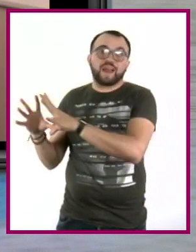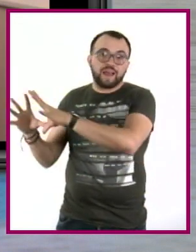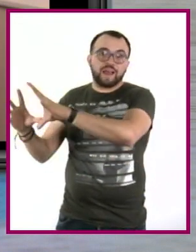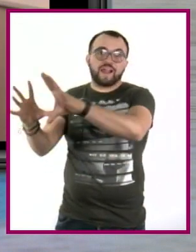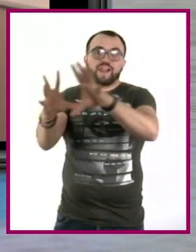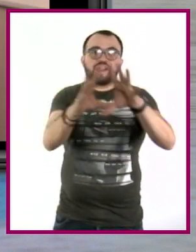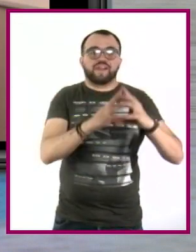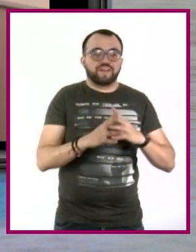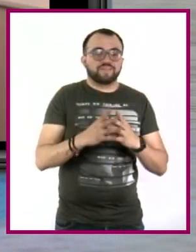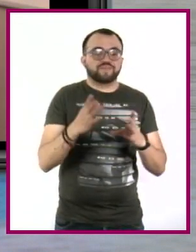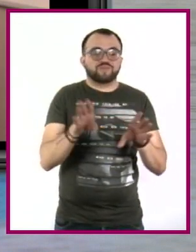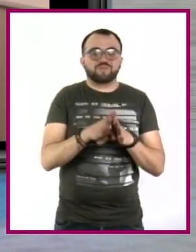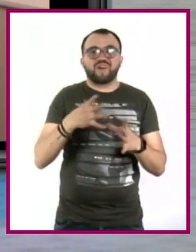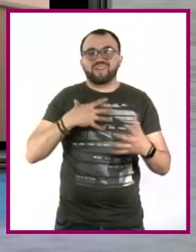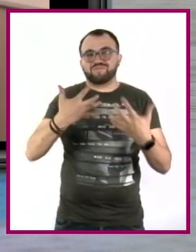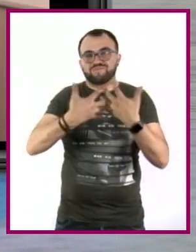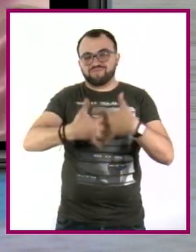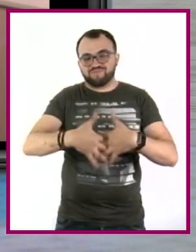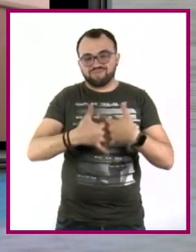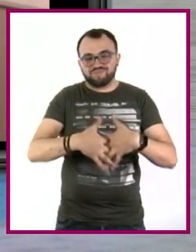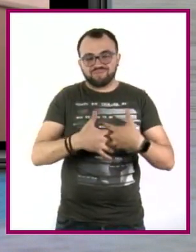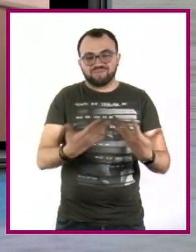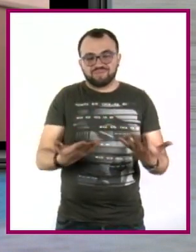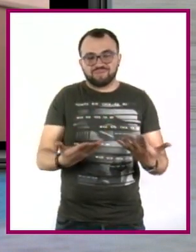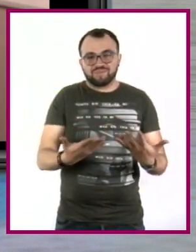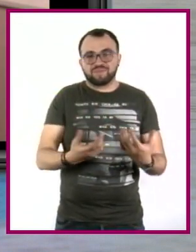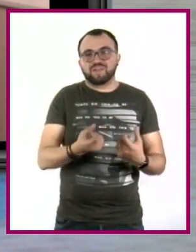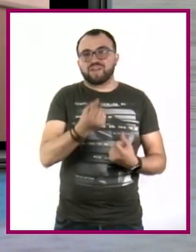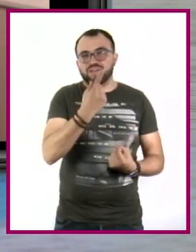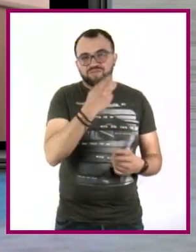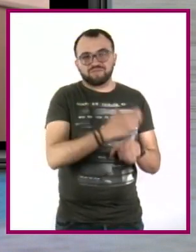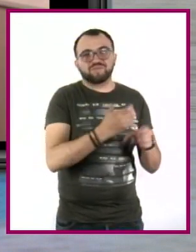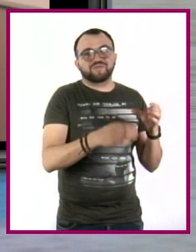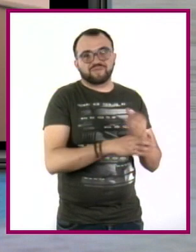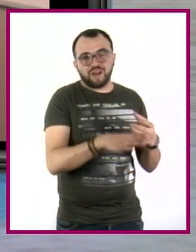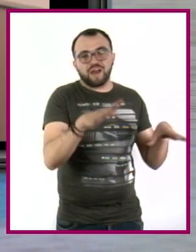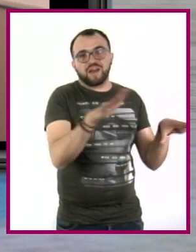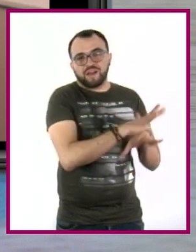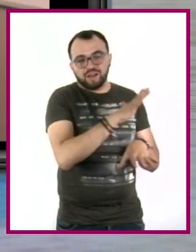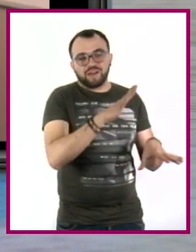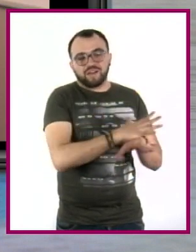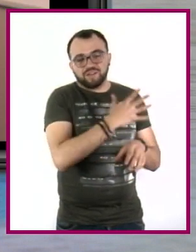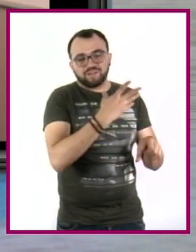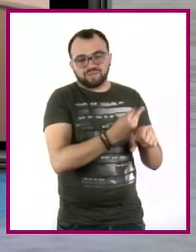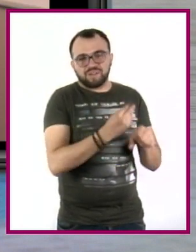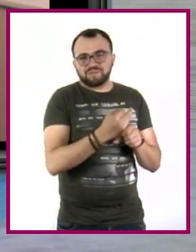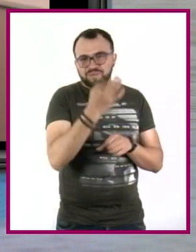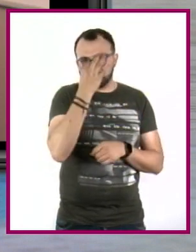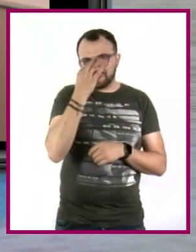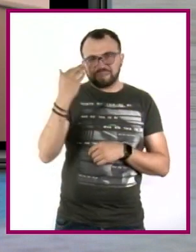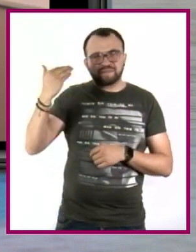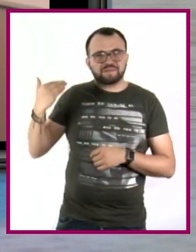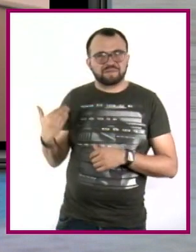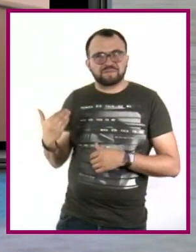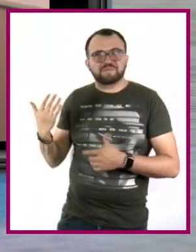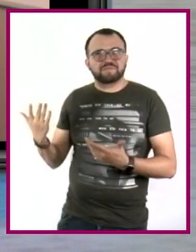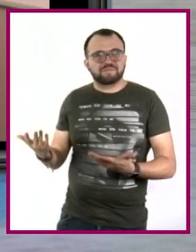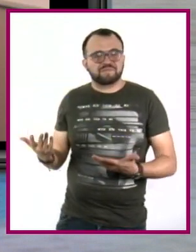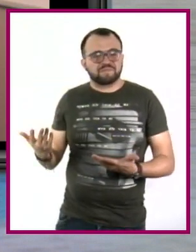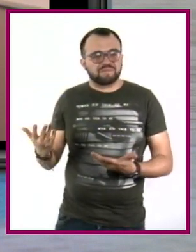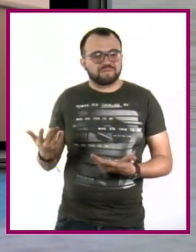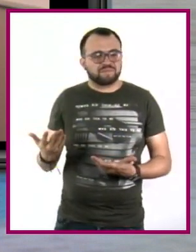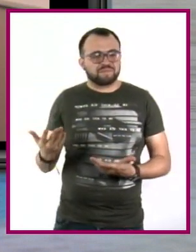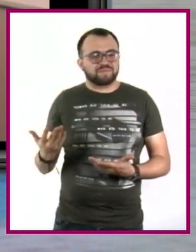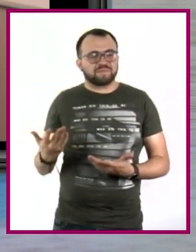una bomba que se tuvo que sustituir hace algunos años, ¿no? Y hace poco